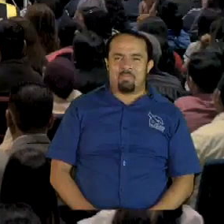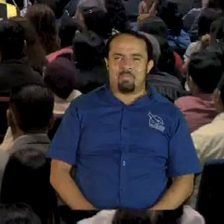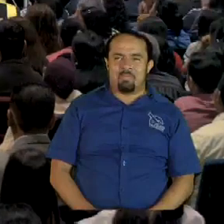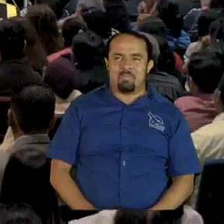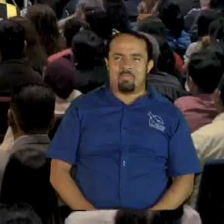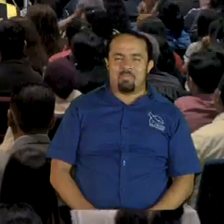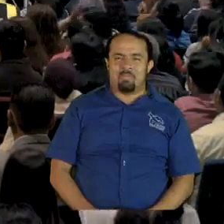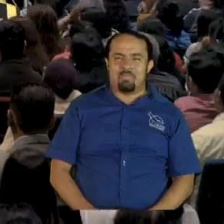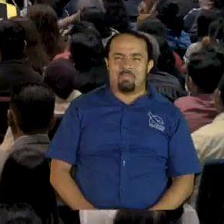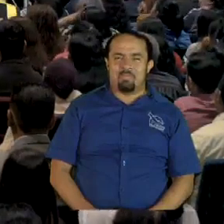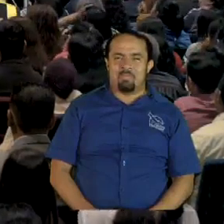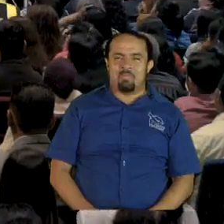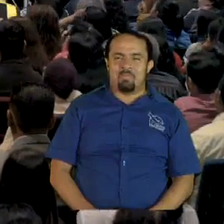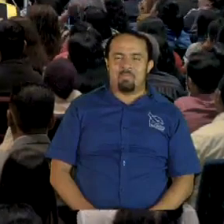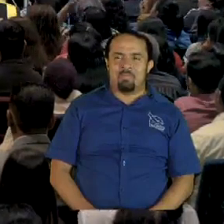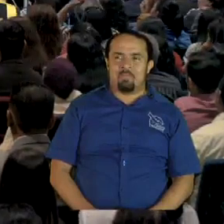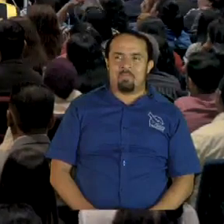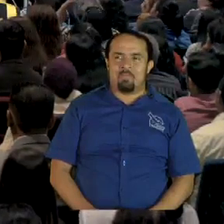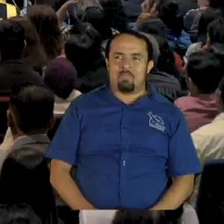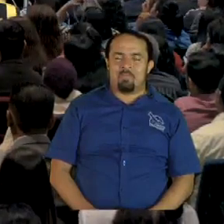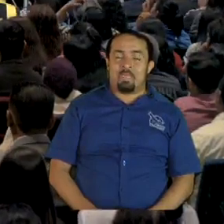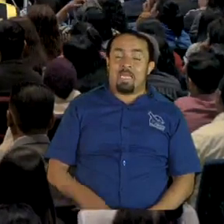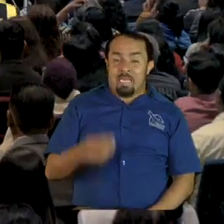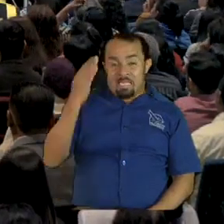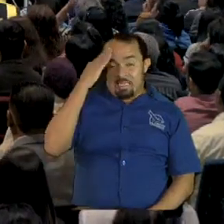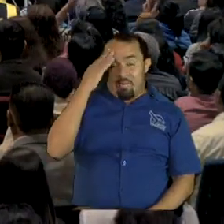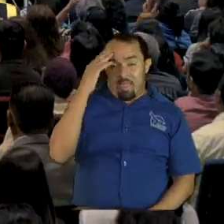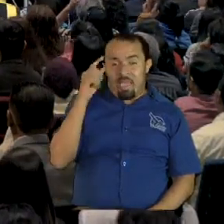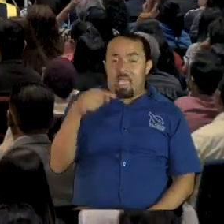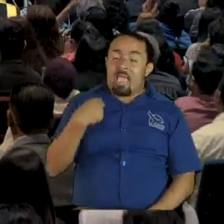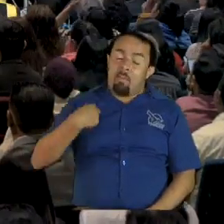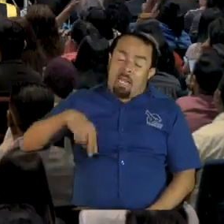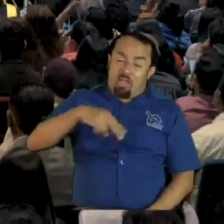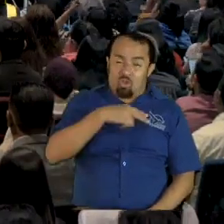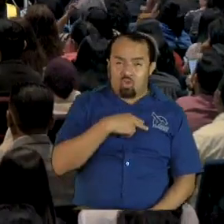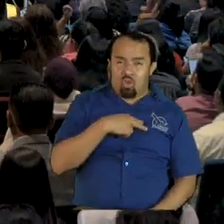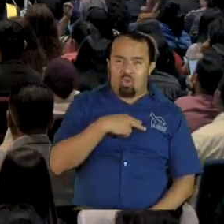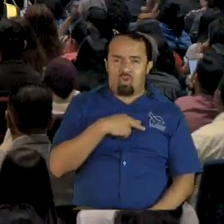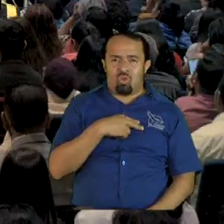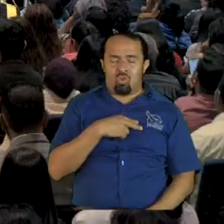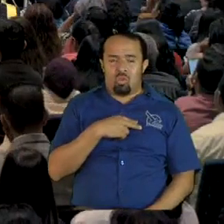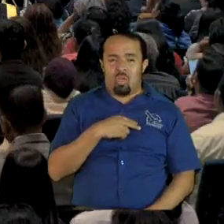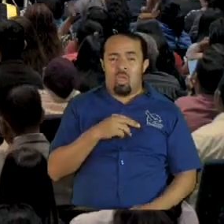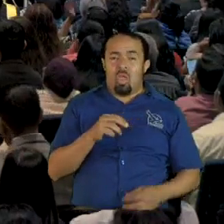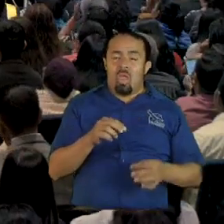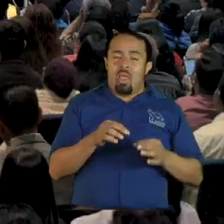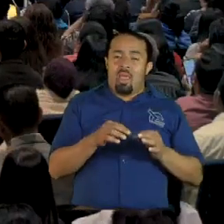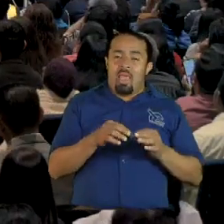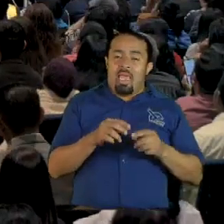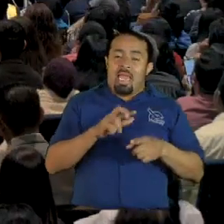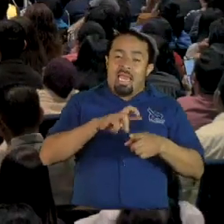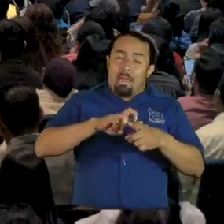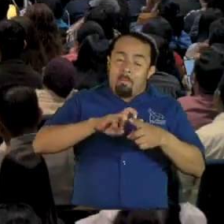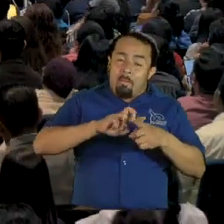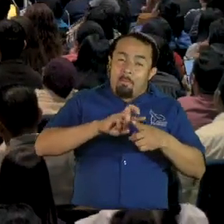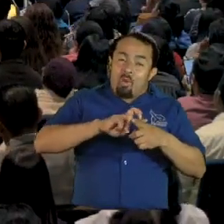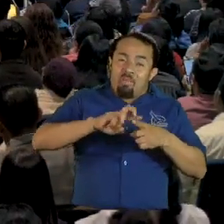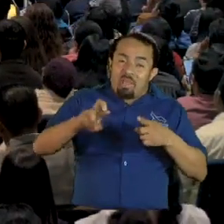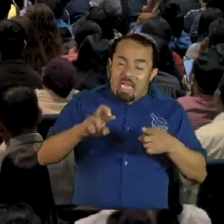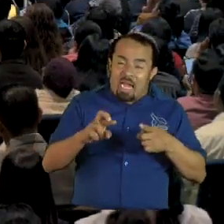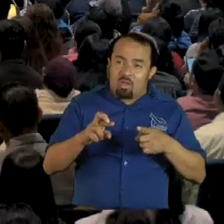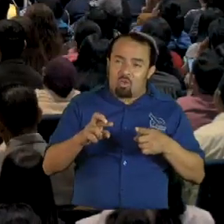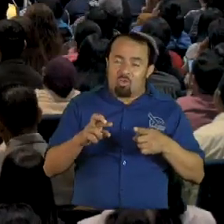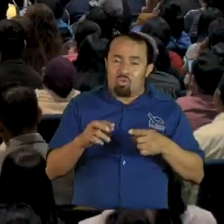¿Ah? Es que ¿sabe qué es lo que pasa? Que para nosotros, hisopos son esas cosas que se meten